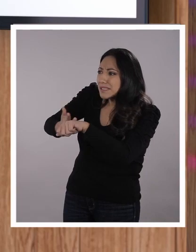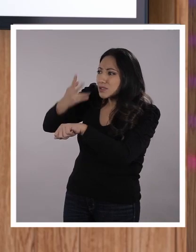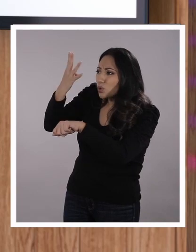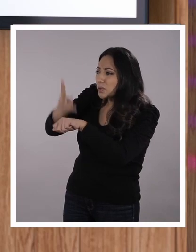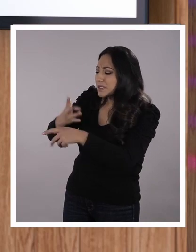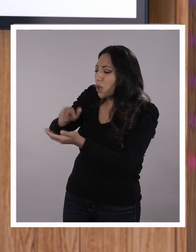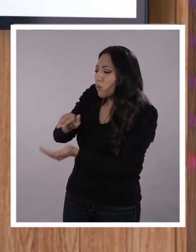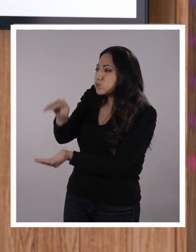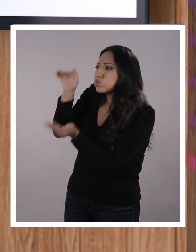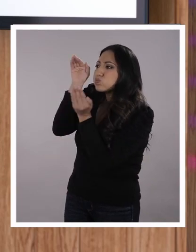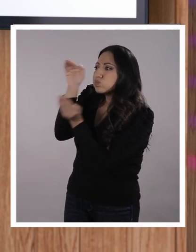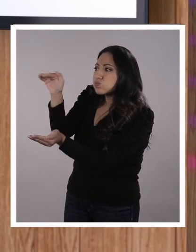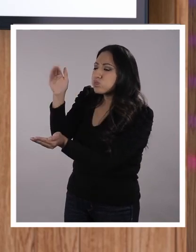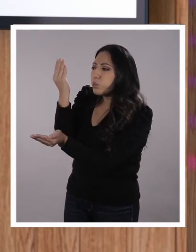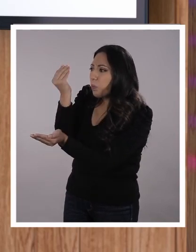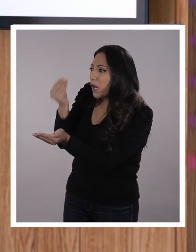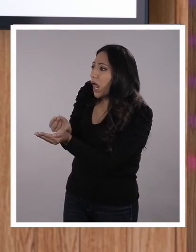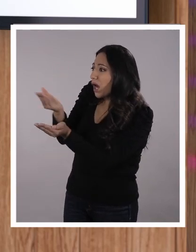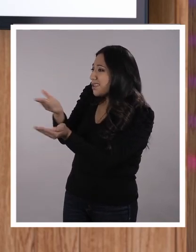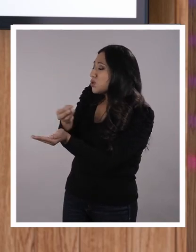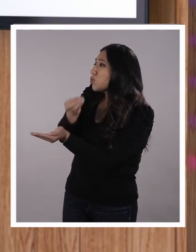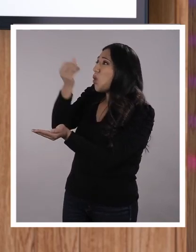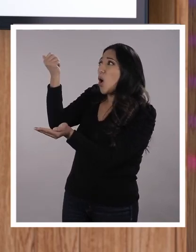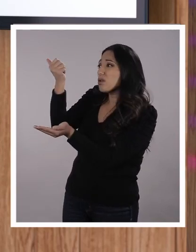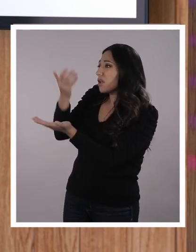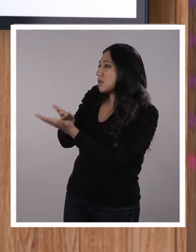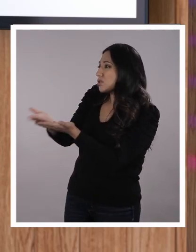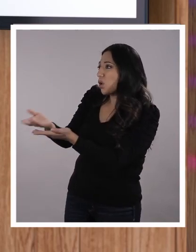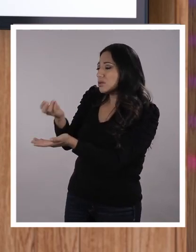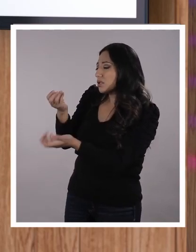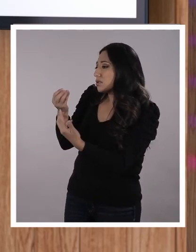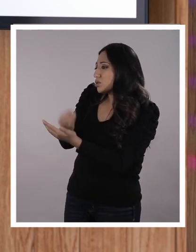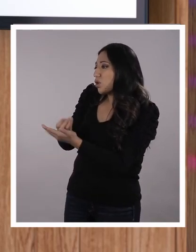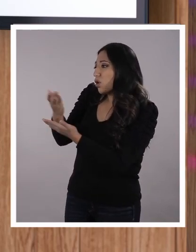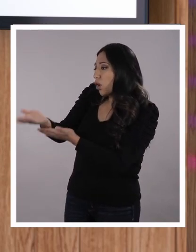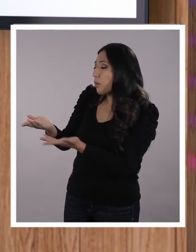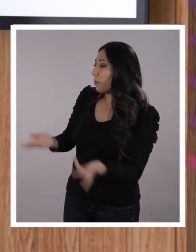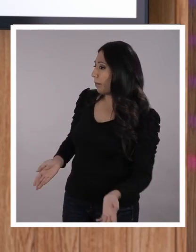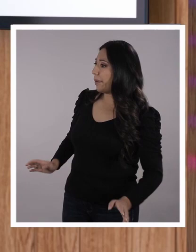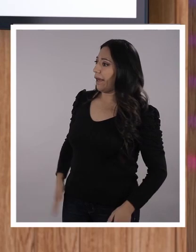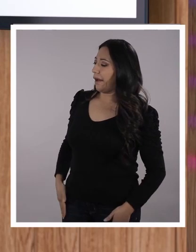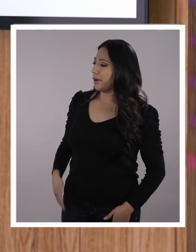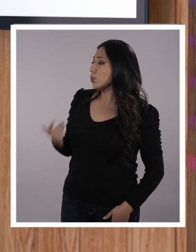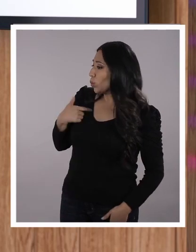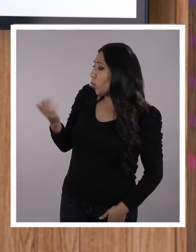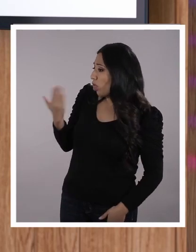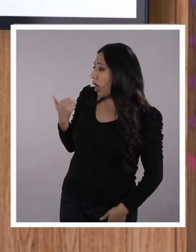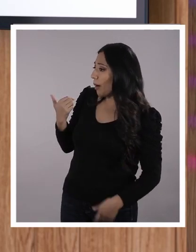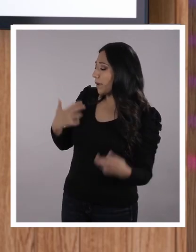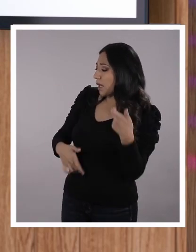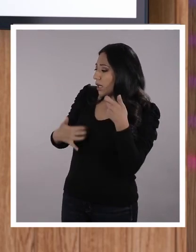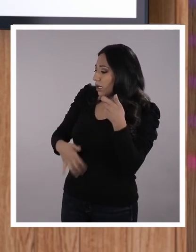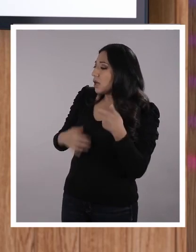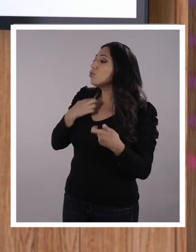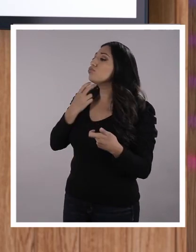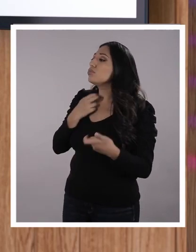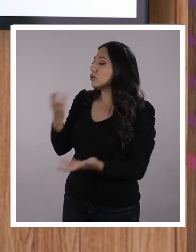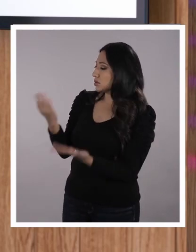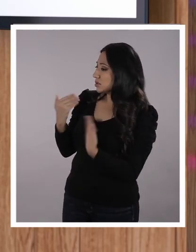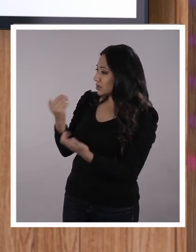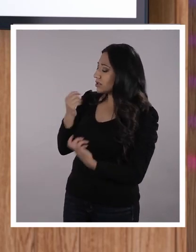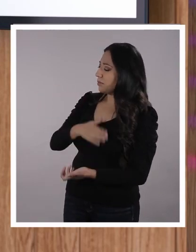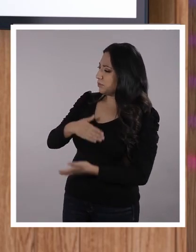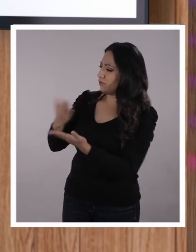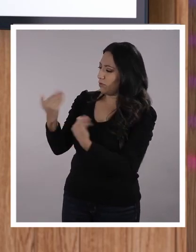la oferta inicial. Con eso podrías tú comprar muchas cosas y sería súper interesante lo que puedes hacer. Solamente necesito